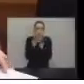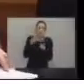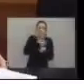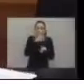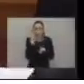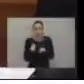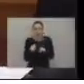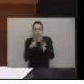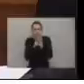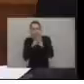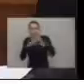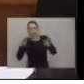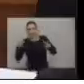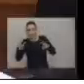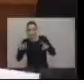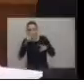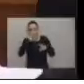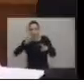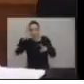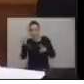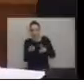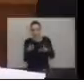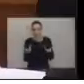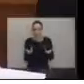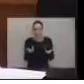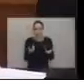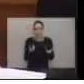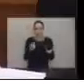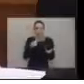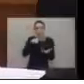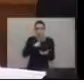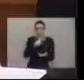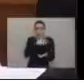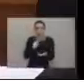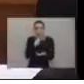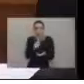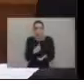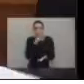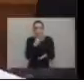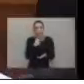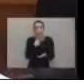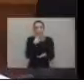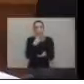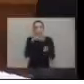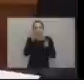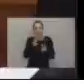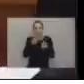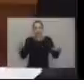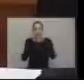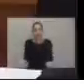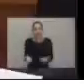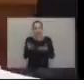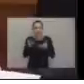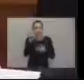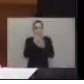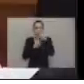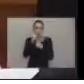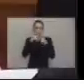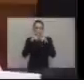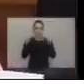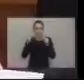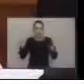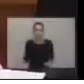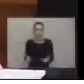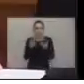a la gente. Déjeme hacerlo. Pero es que estoy hablando de decisiones que impulsarían notablemente la economía asturiana.